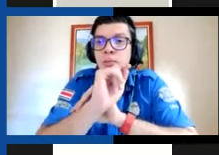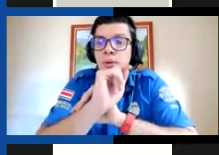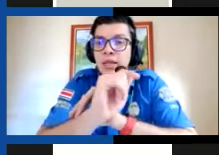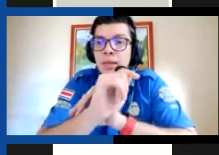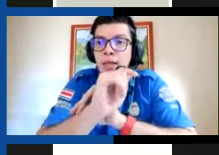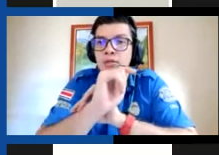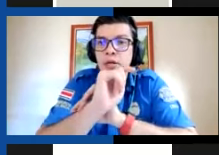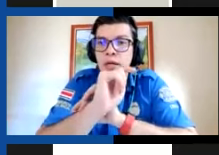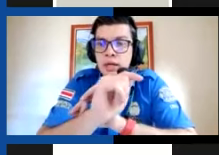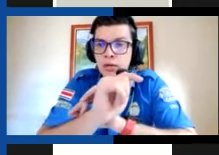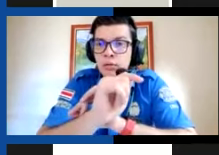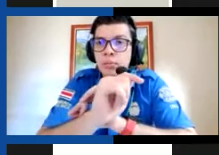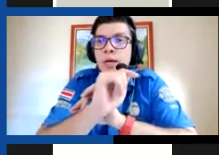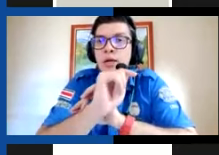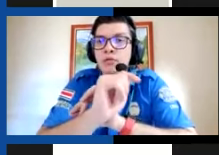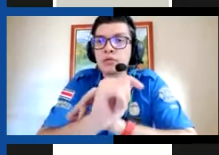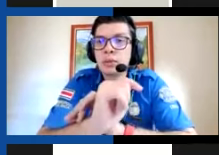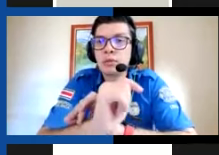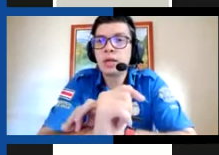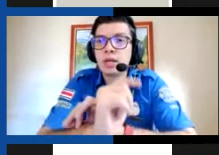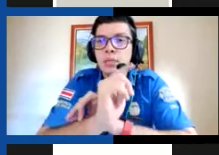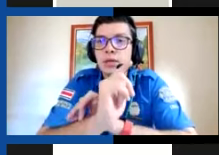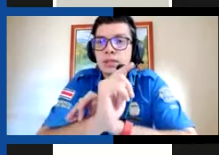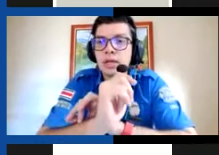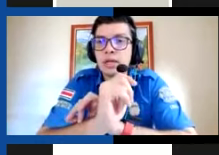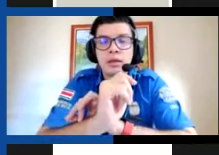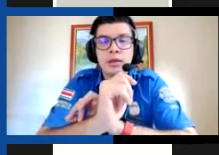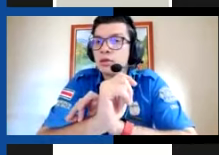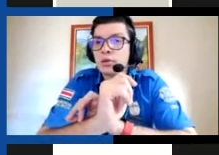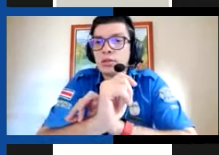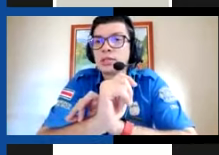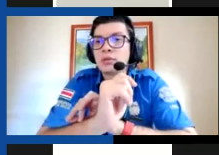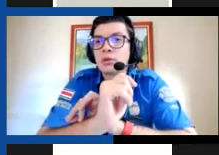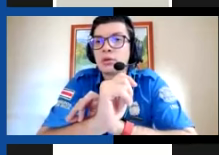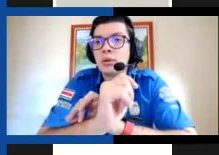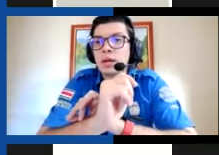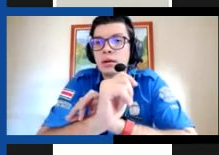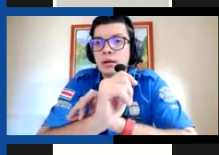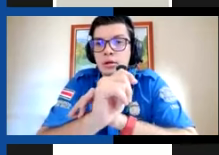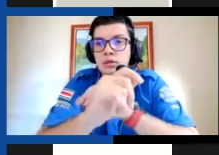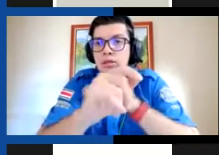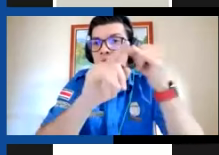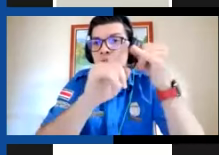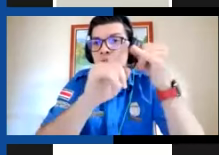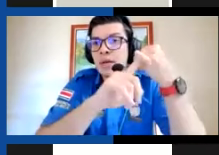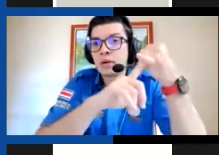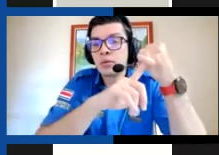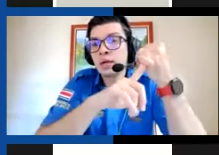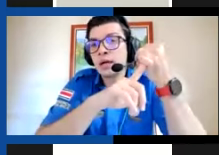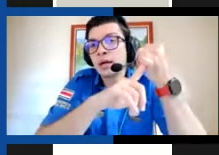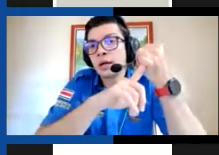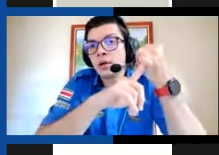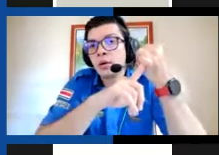es completamente requerido para el funcionamiento del equipo que esté ahí. No dice que si no hay otro lugar. Entonces, esa es la